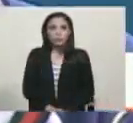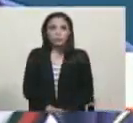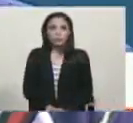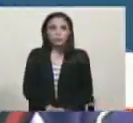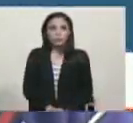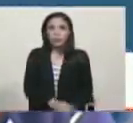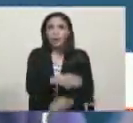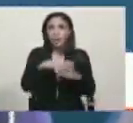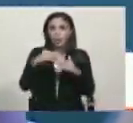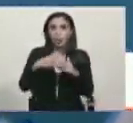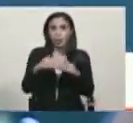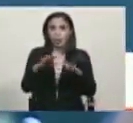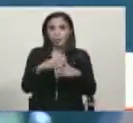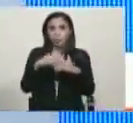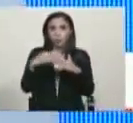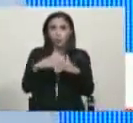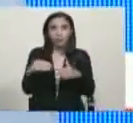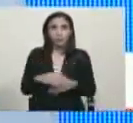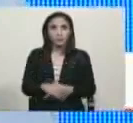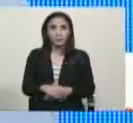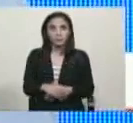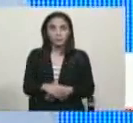En dólares, decímelo en